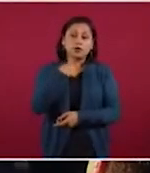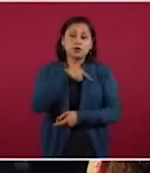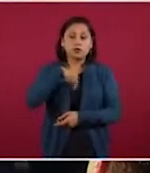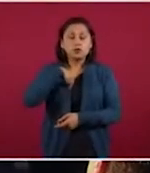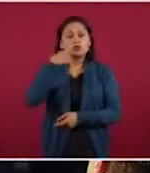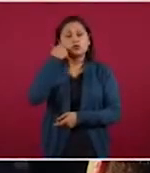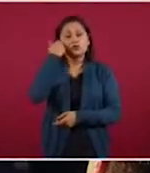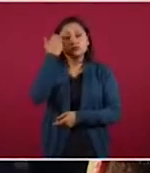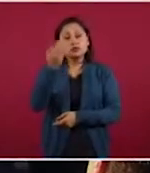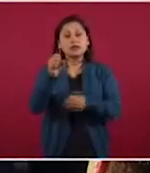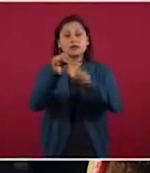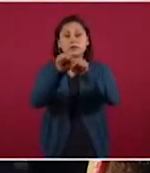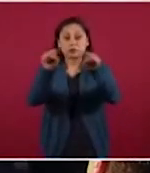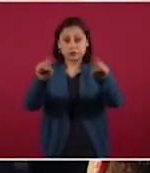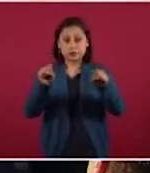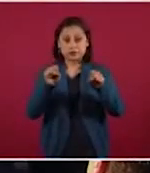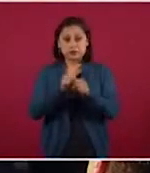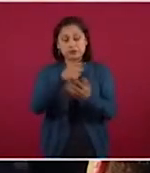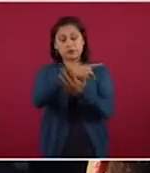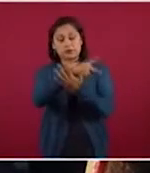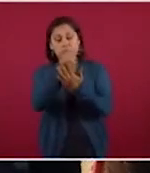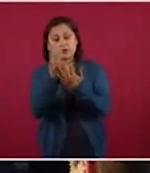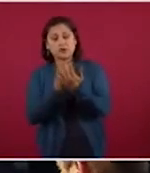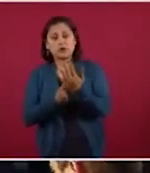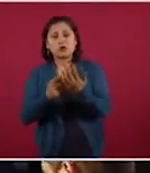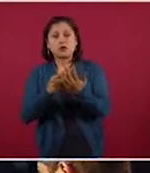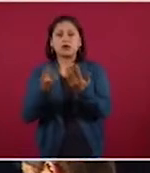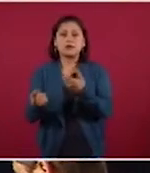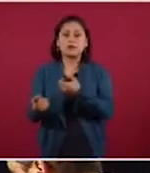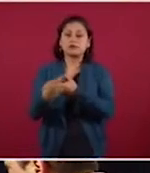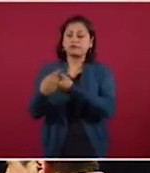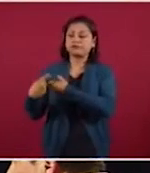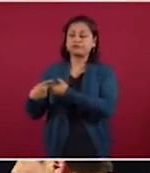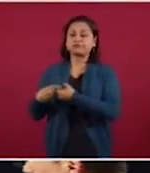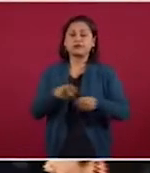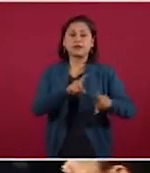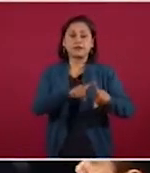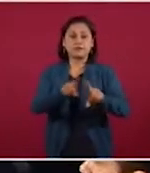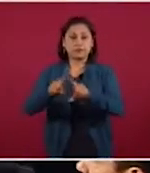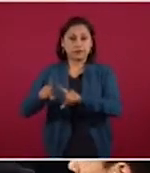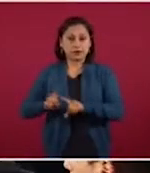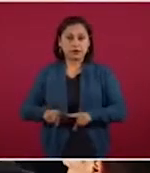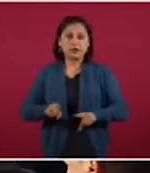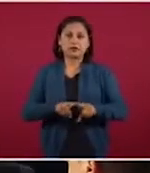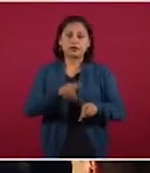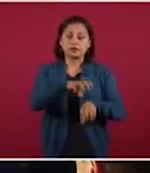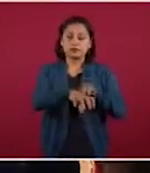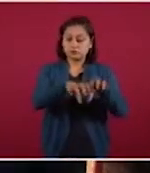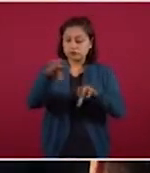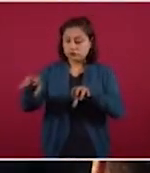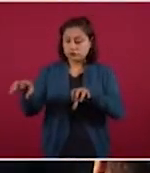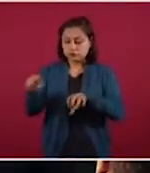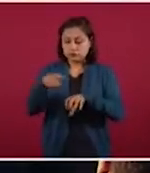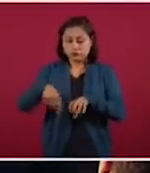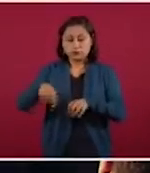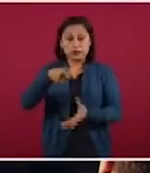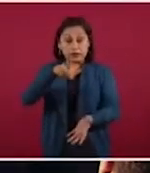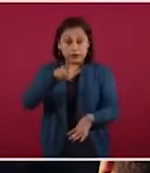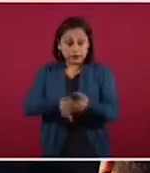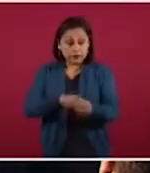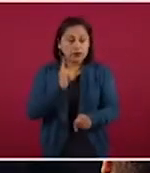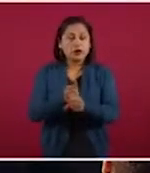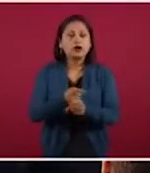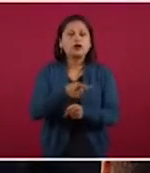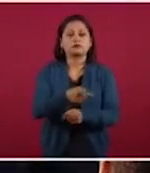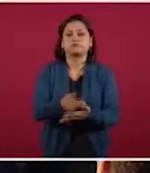la participación activa de todos los sectores para detectar oportuna y activamente, para referir